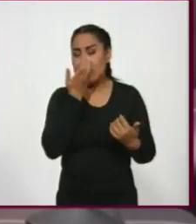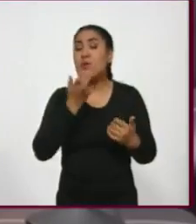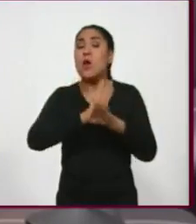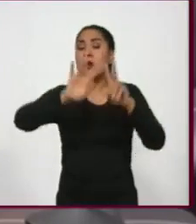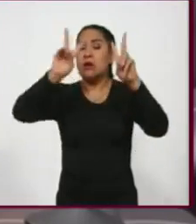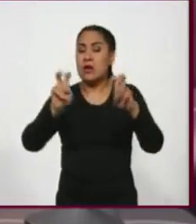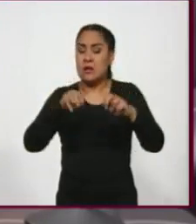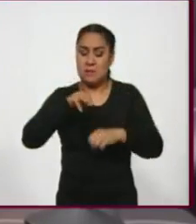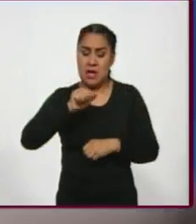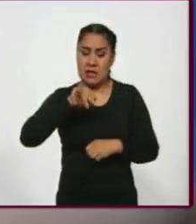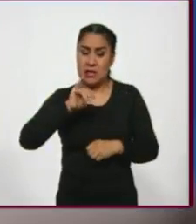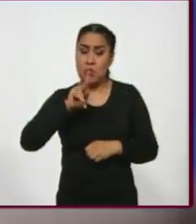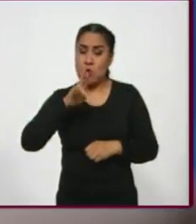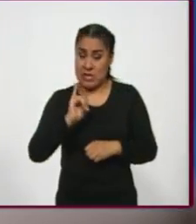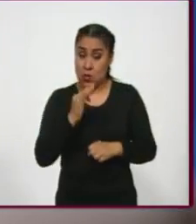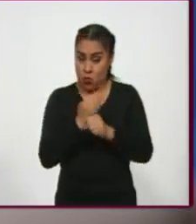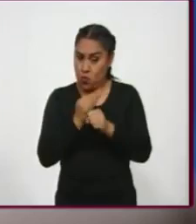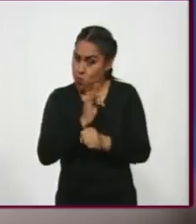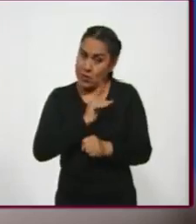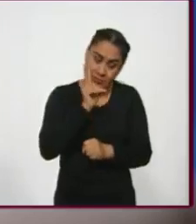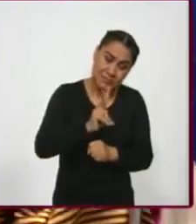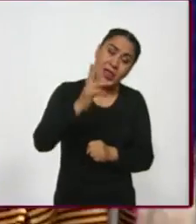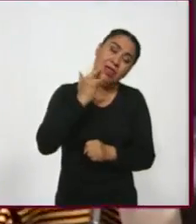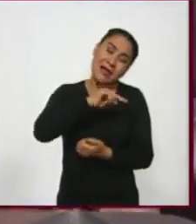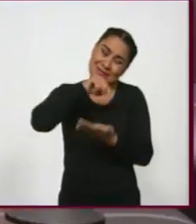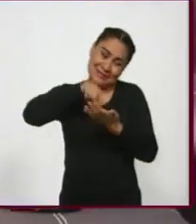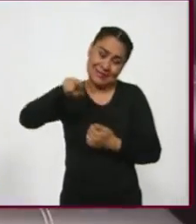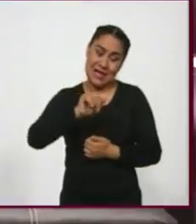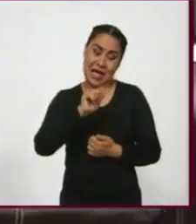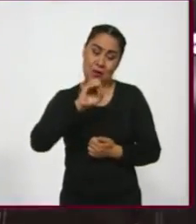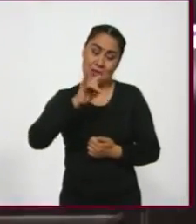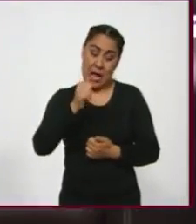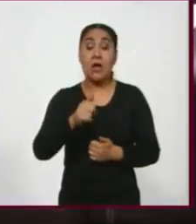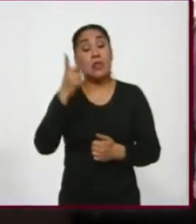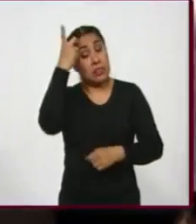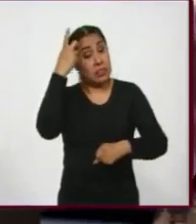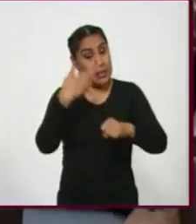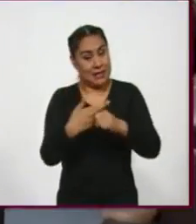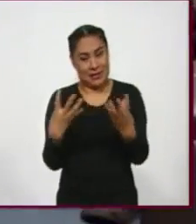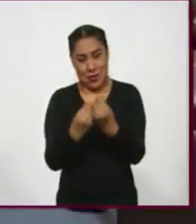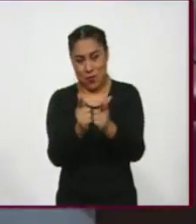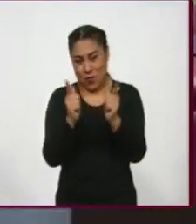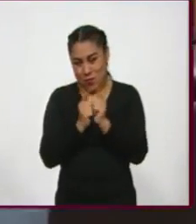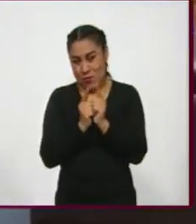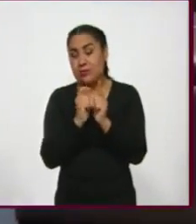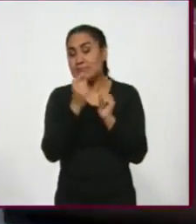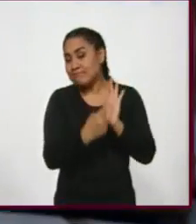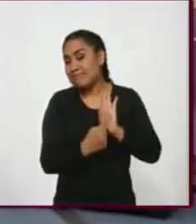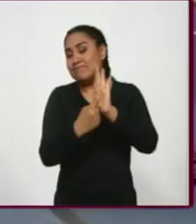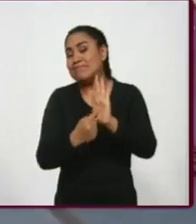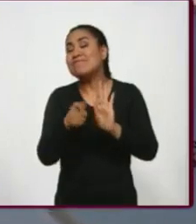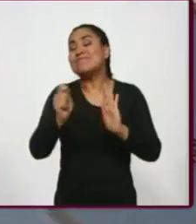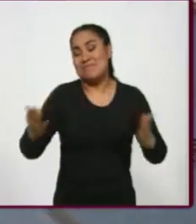título manipur y en lo que se podrá ver esta noche en la alhóndiga y la directora de la agrupación que presentará esta expresión corporal